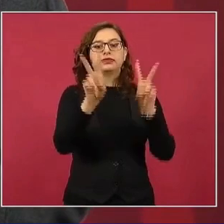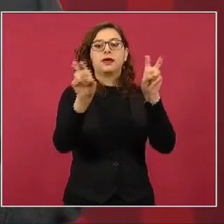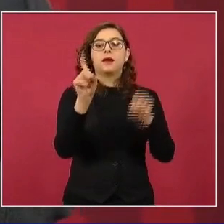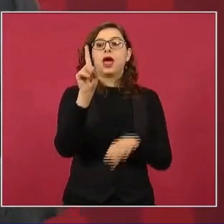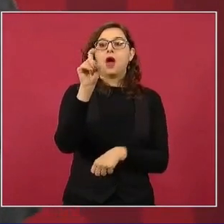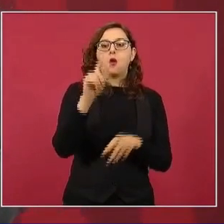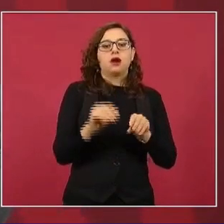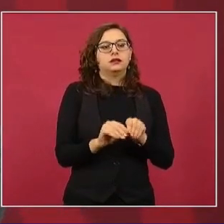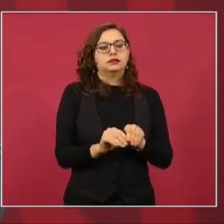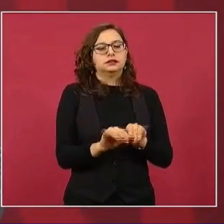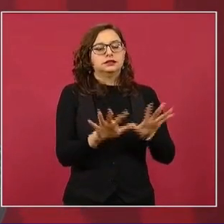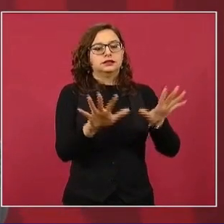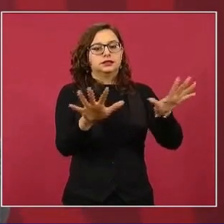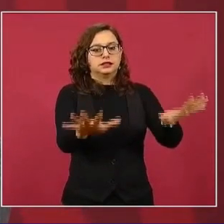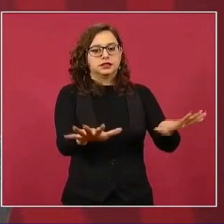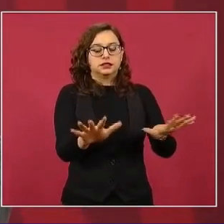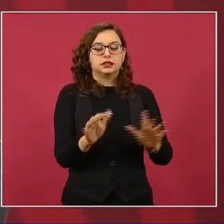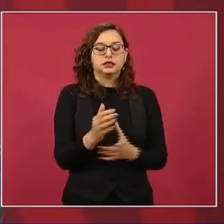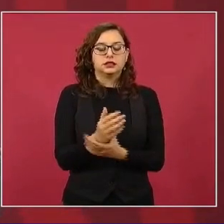o estar